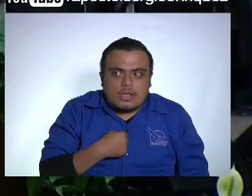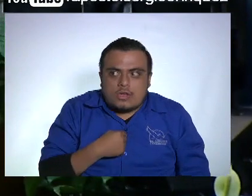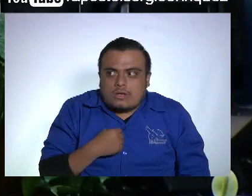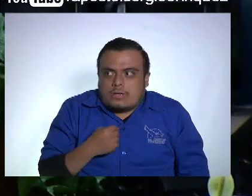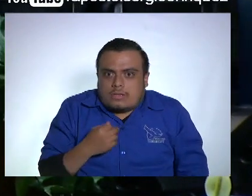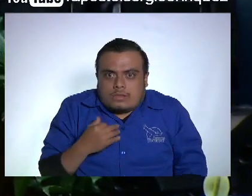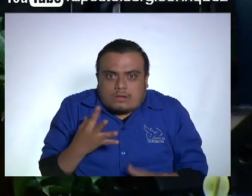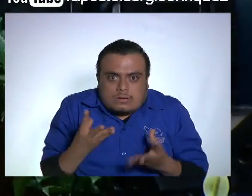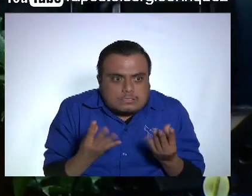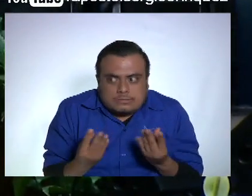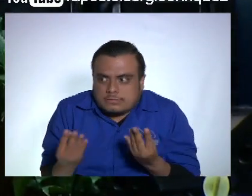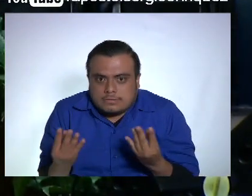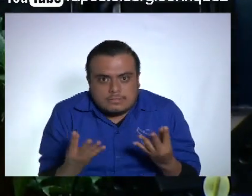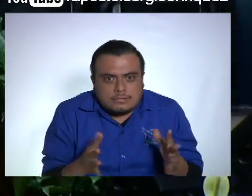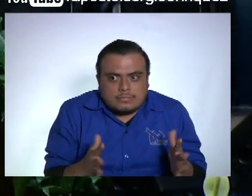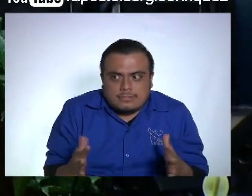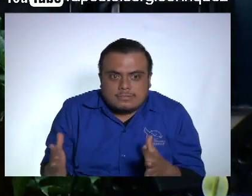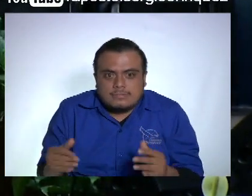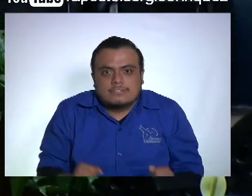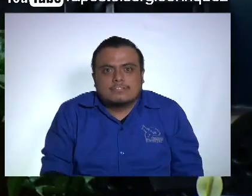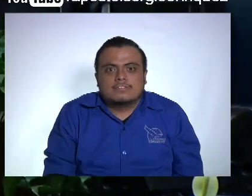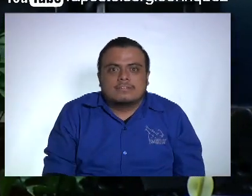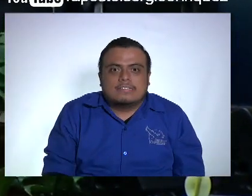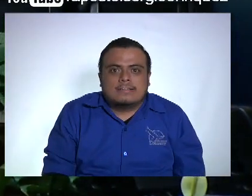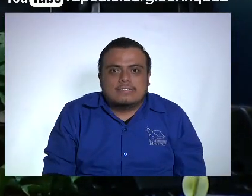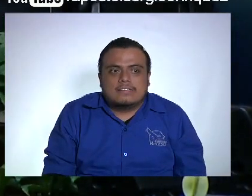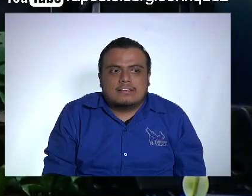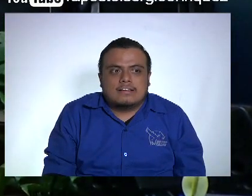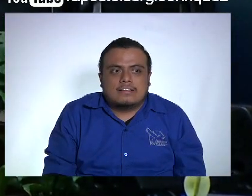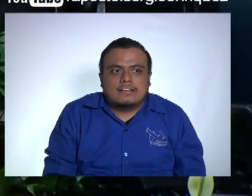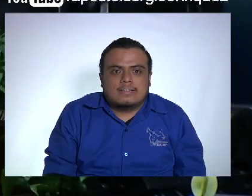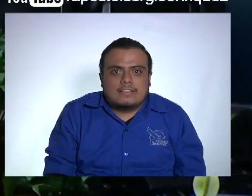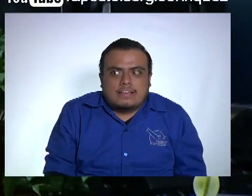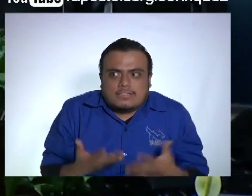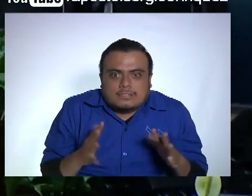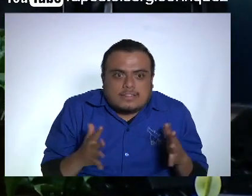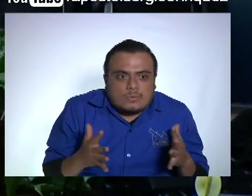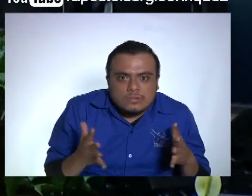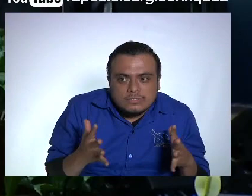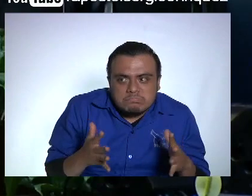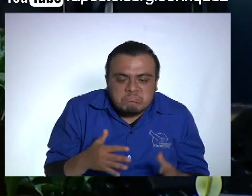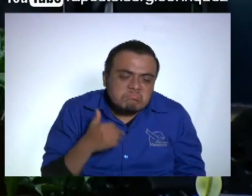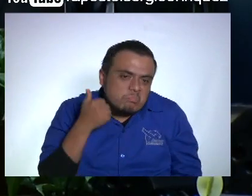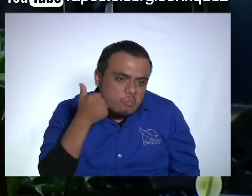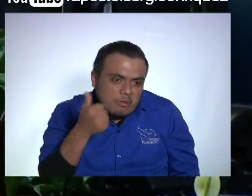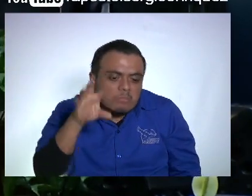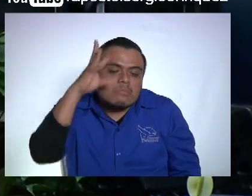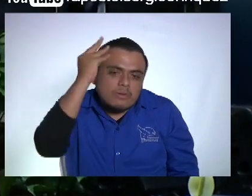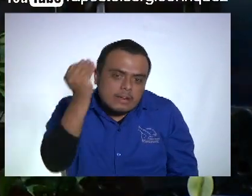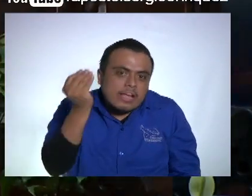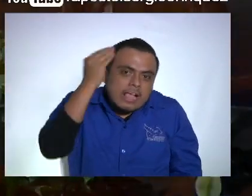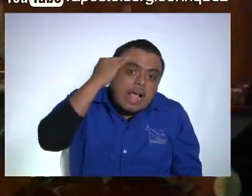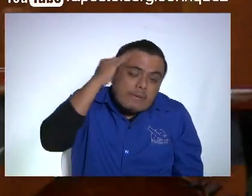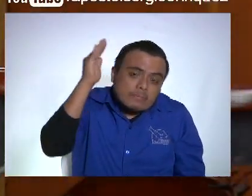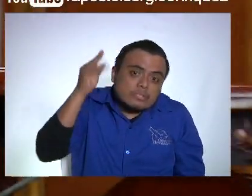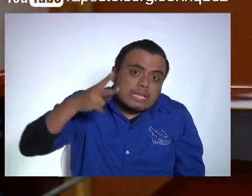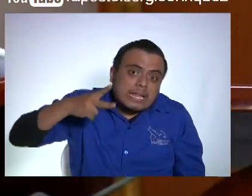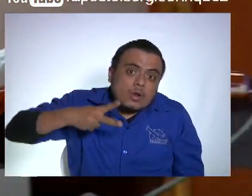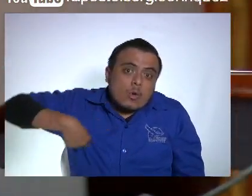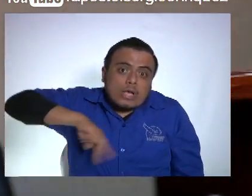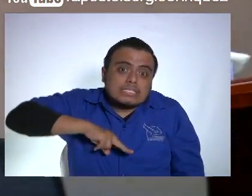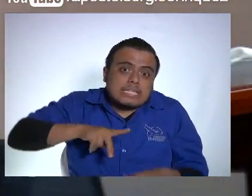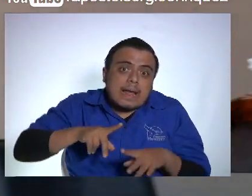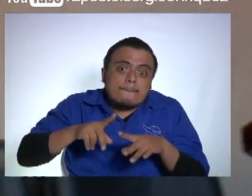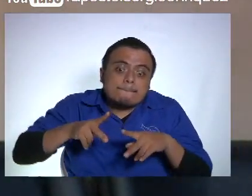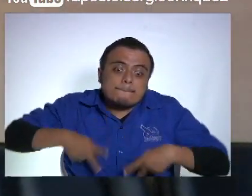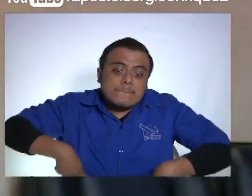nervioso. Aleluya, yo creo que el nerviosismo es bueno porque sabemos que dependemos del Rey de